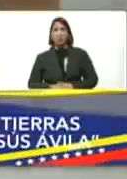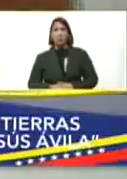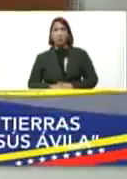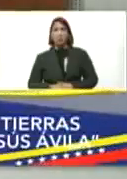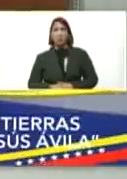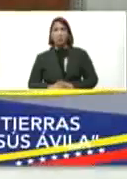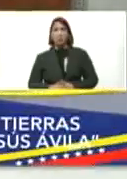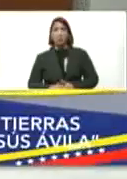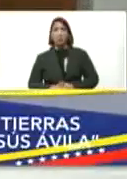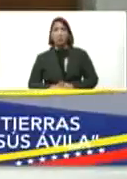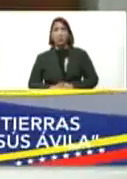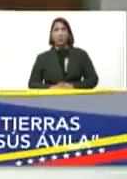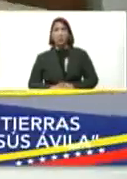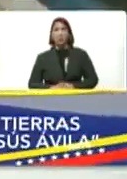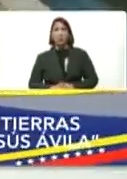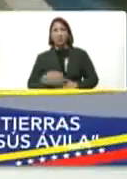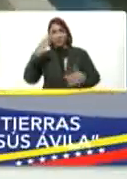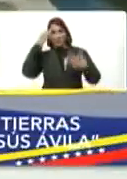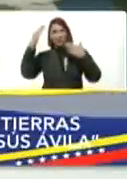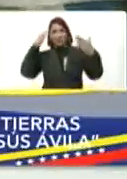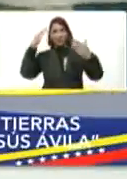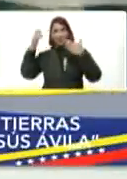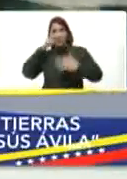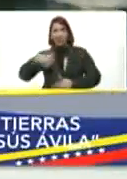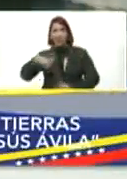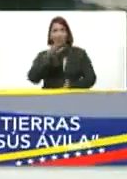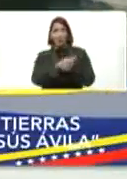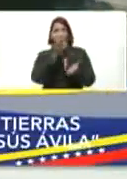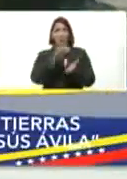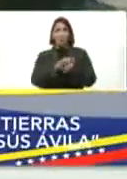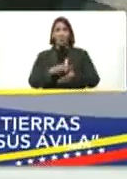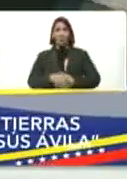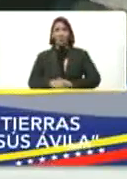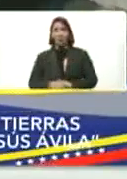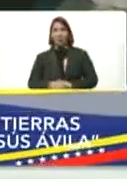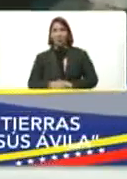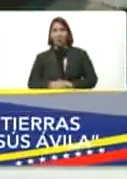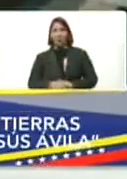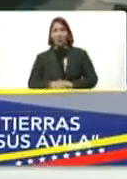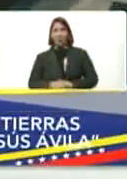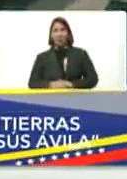Bueno, Nueva Esparta, mi saludo a todo el pueblo de Nueva Esparta.